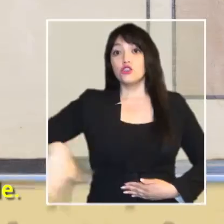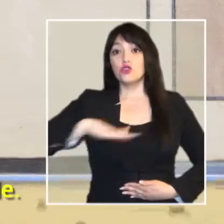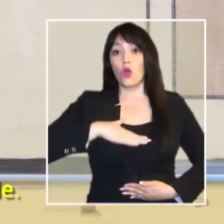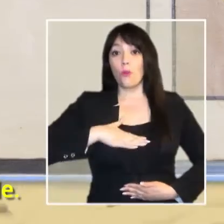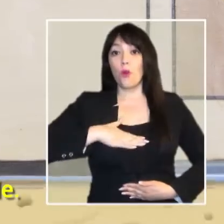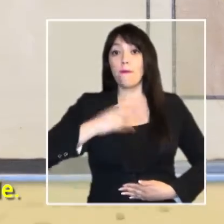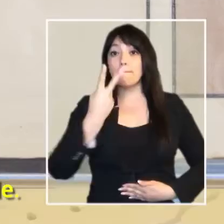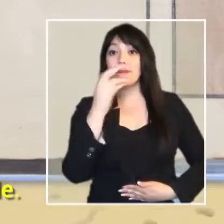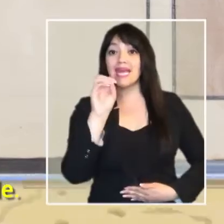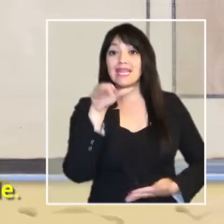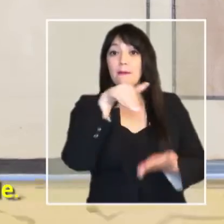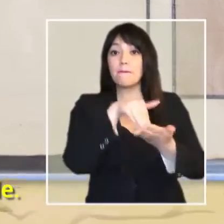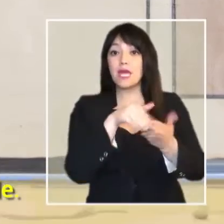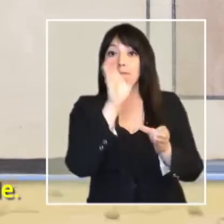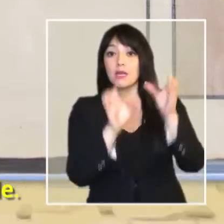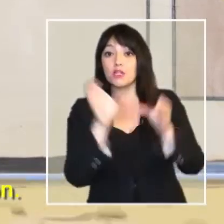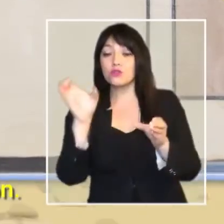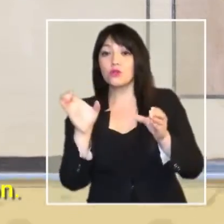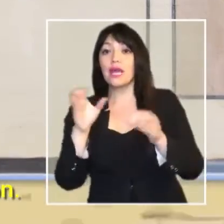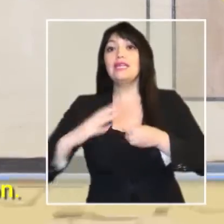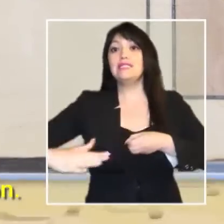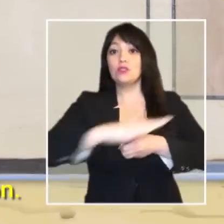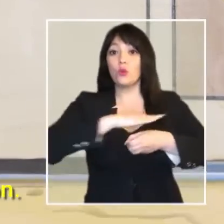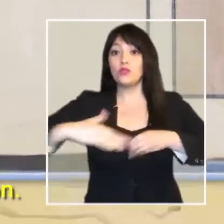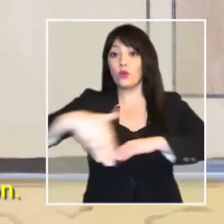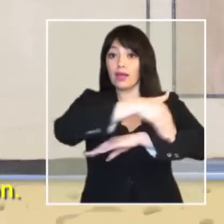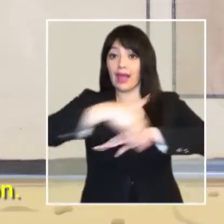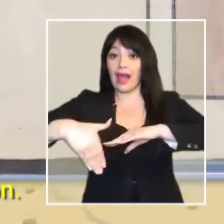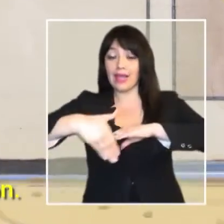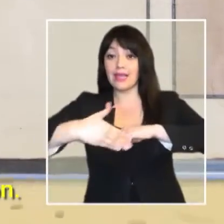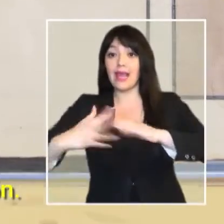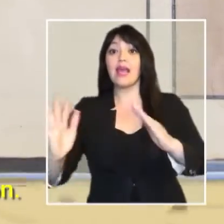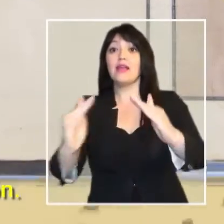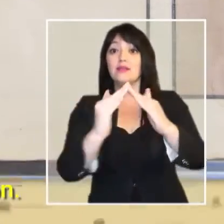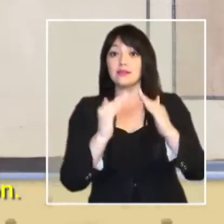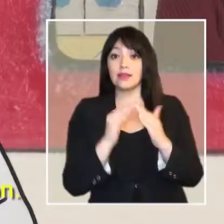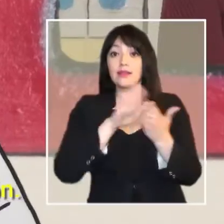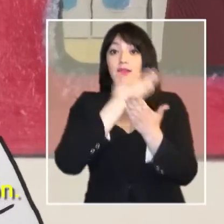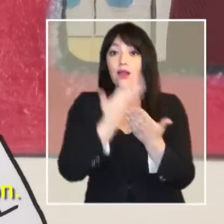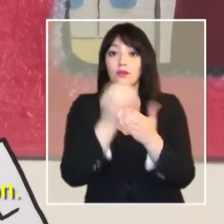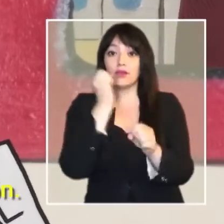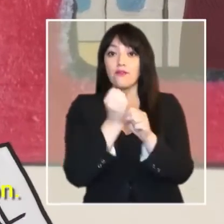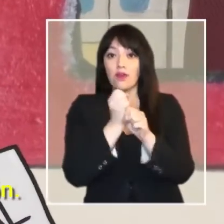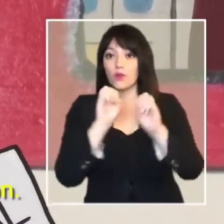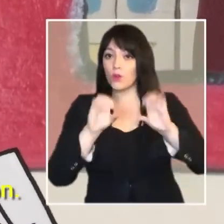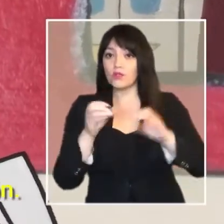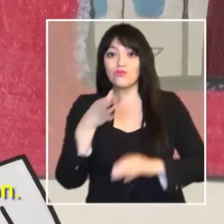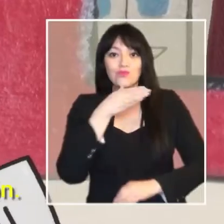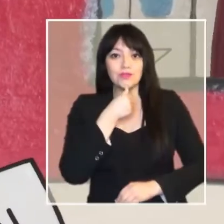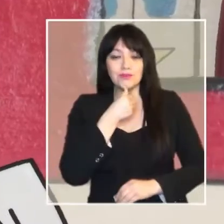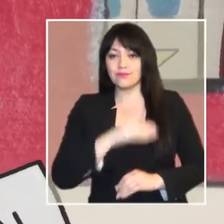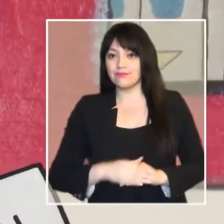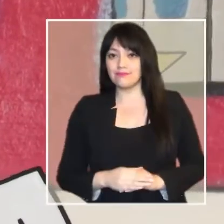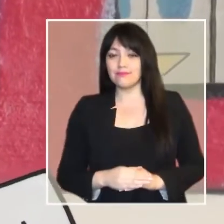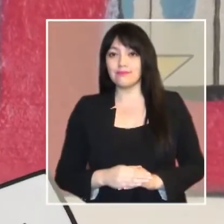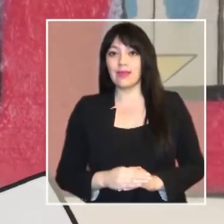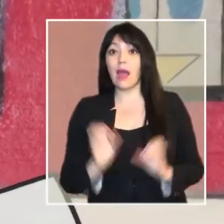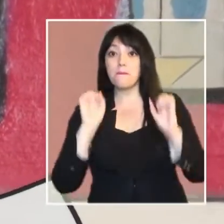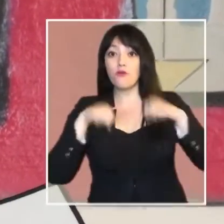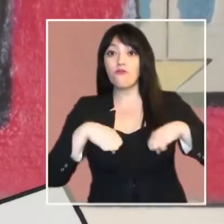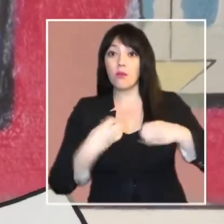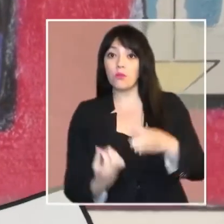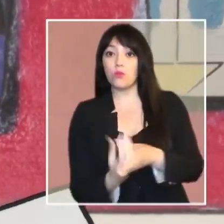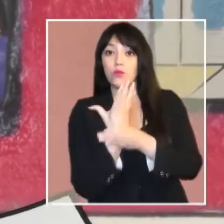Somos más de 20.000 personas en situación de calle, sin acceso a vivienda, salud, trabajo ni educación. Aprobamos la